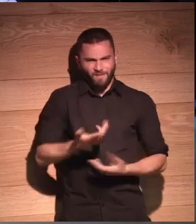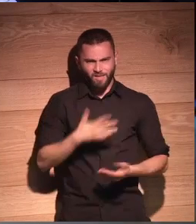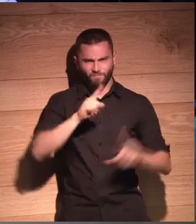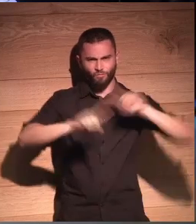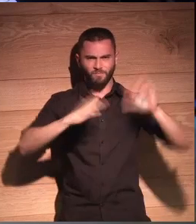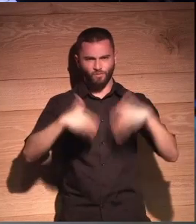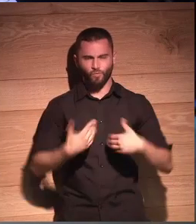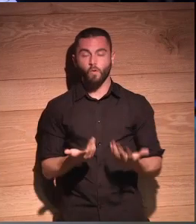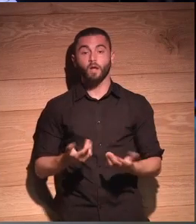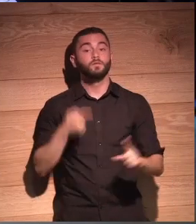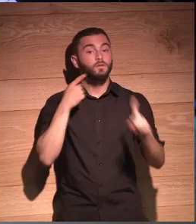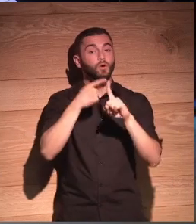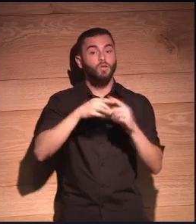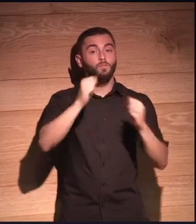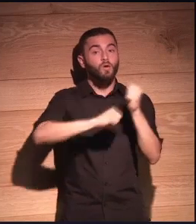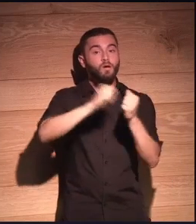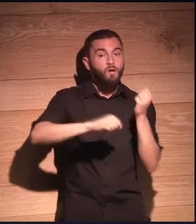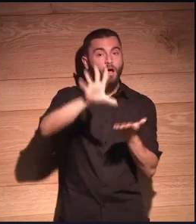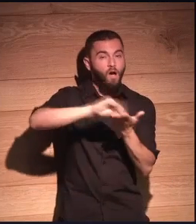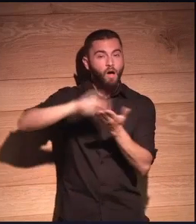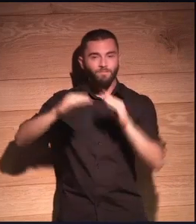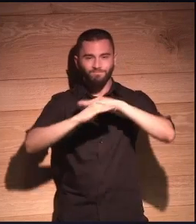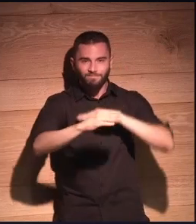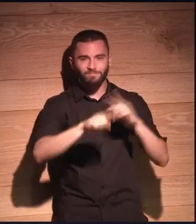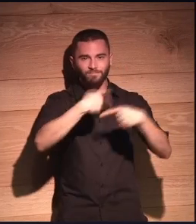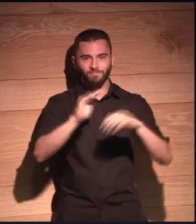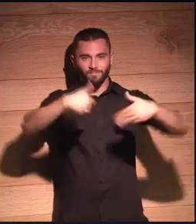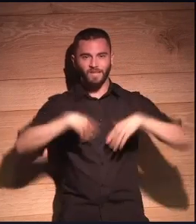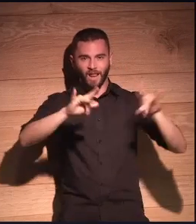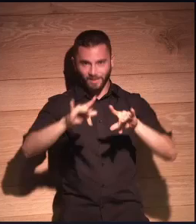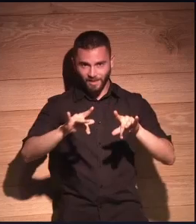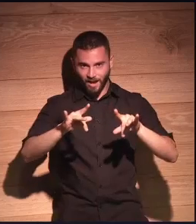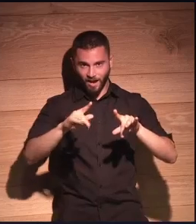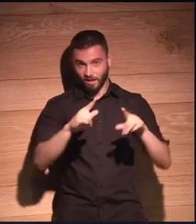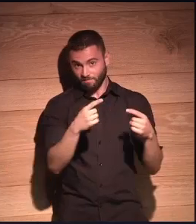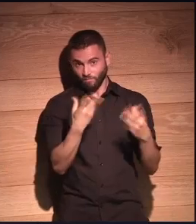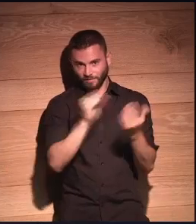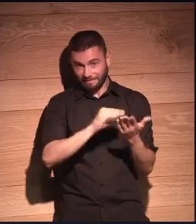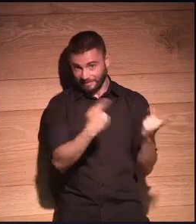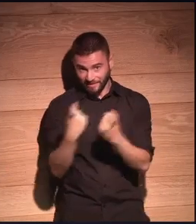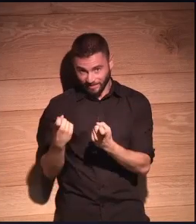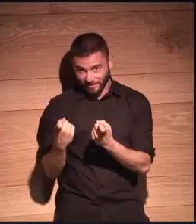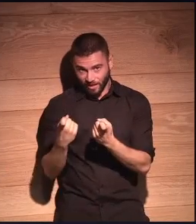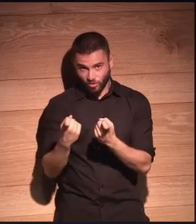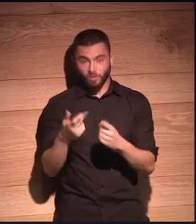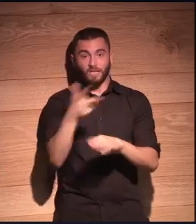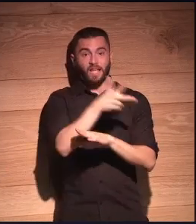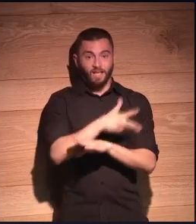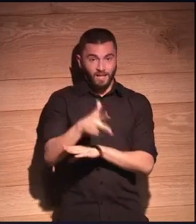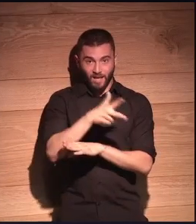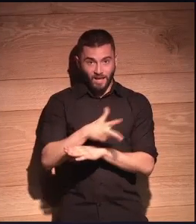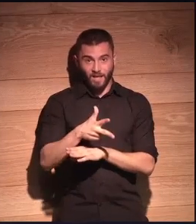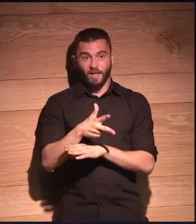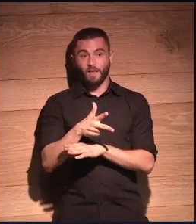ningún problema. Y para recoger rocas en superficie y traerlas de vuelta a tierra, que es lo que necesitamos muchas veces, y cámaras